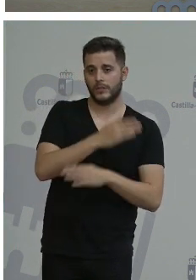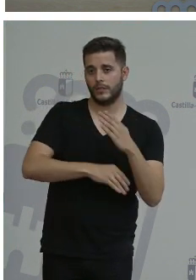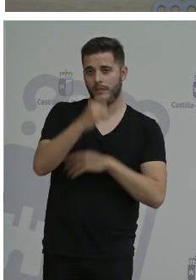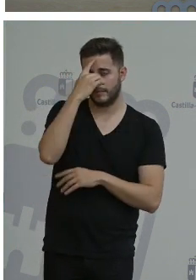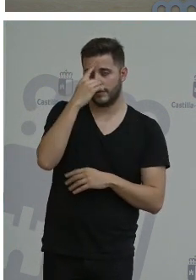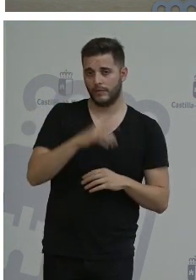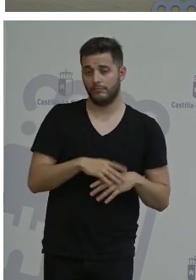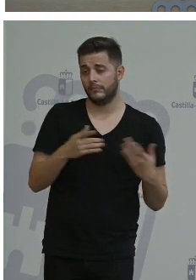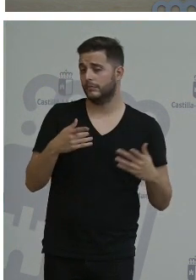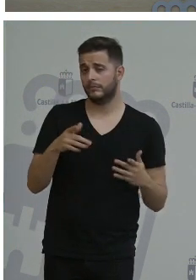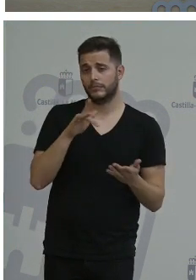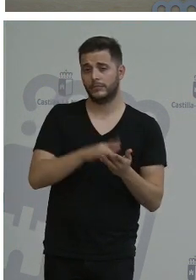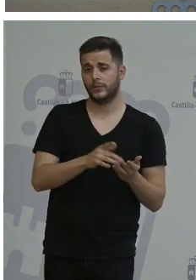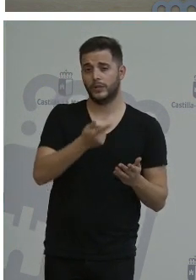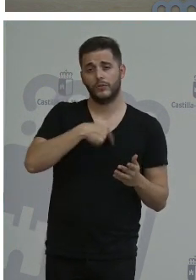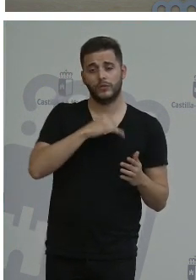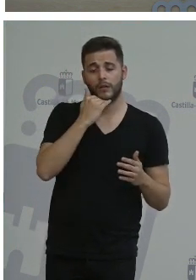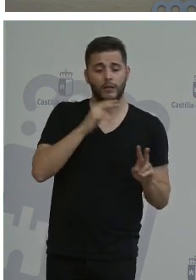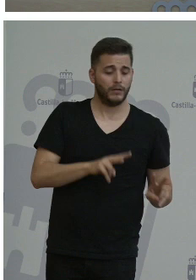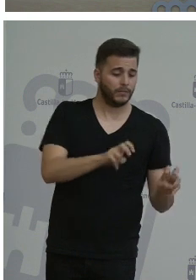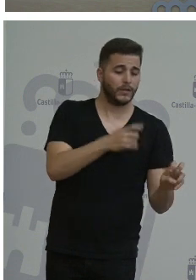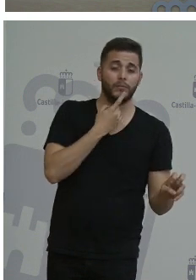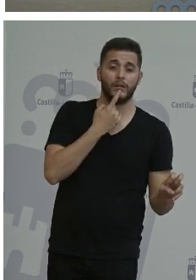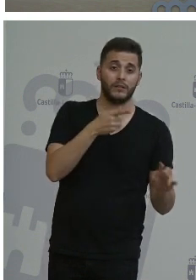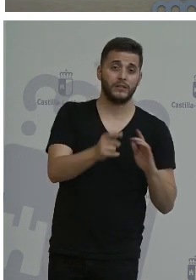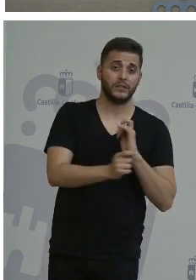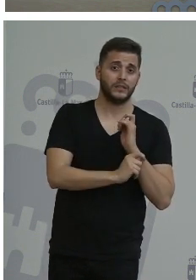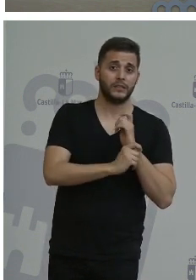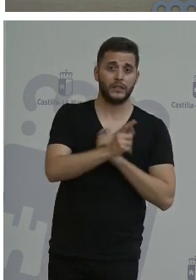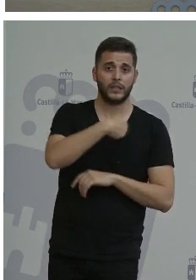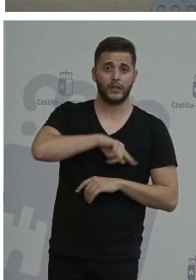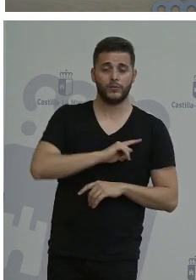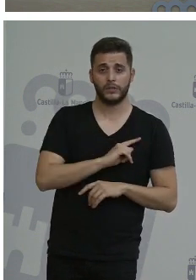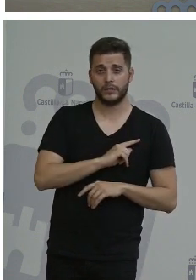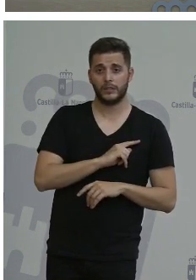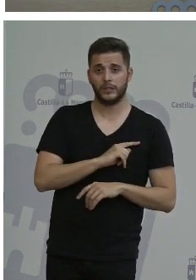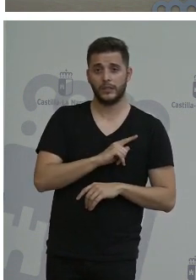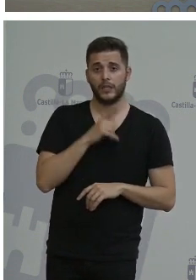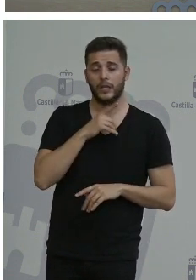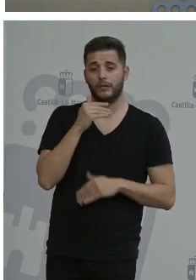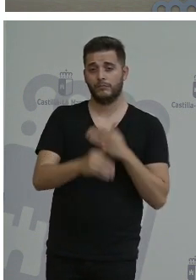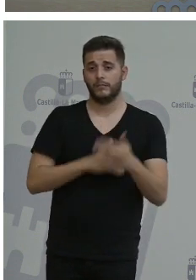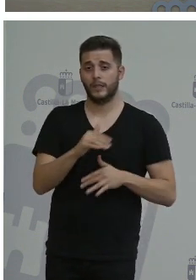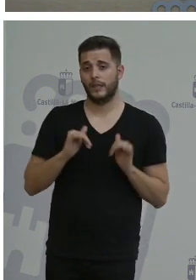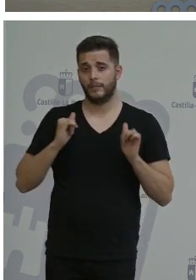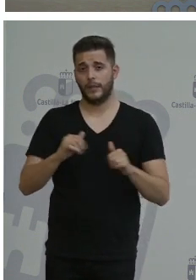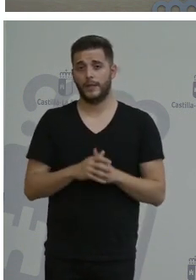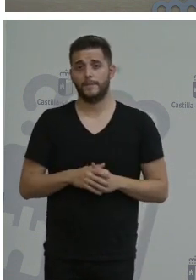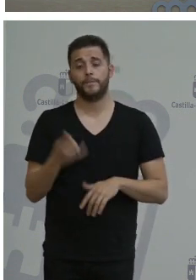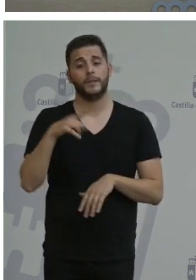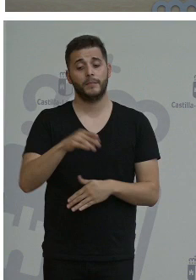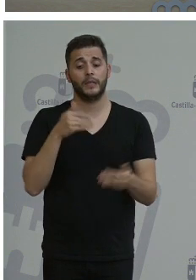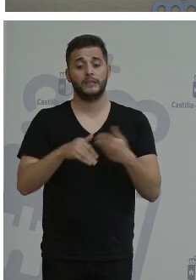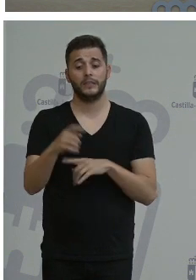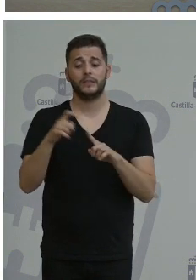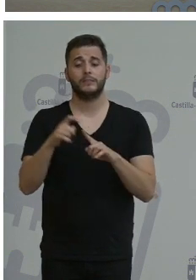Que era una de las cosas que decíamos al principio, una de las estrategias que tenemos que poner en marcha. Y luego en el mes de mayo